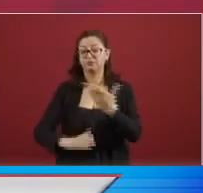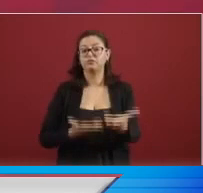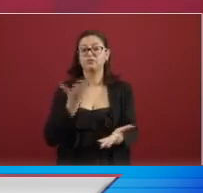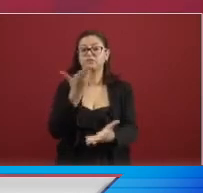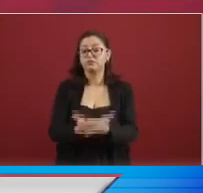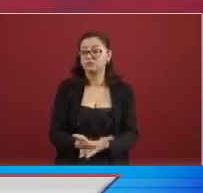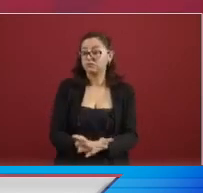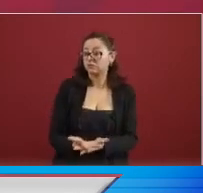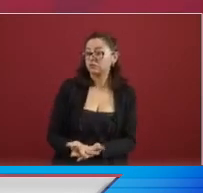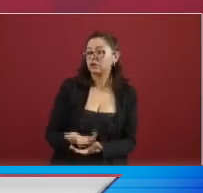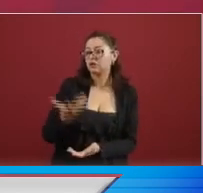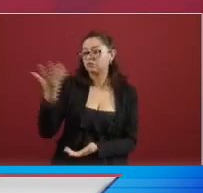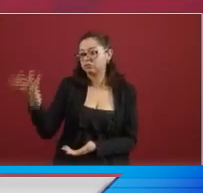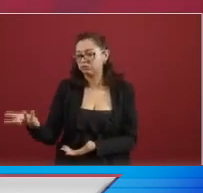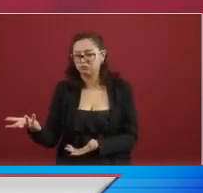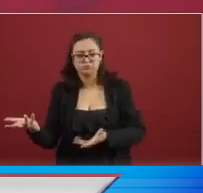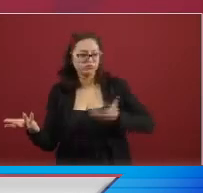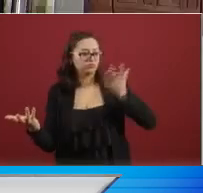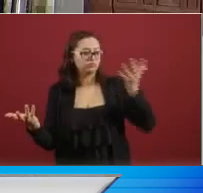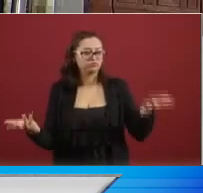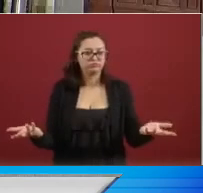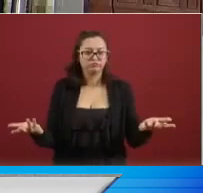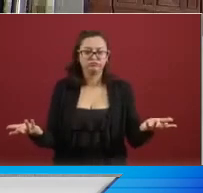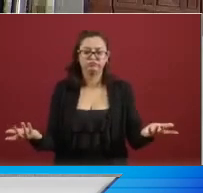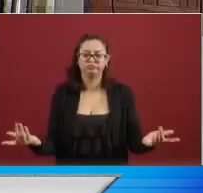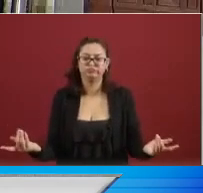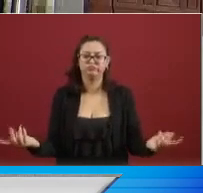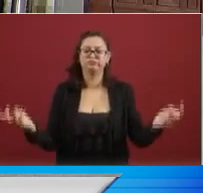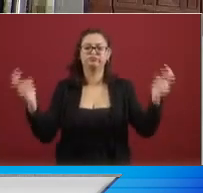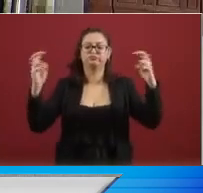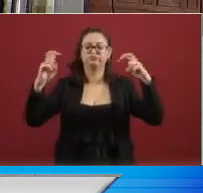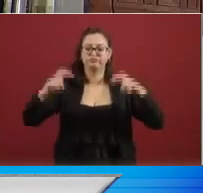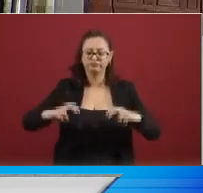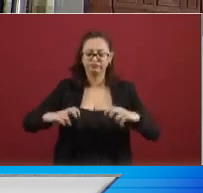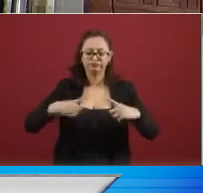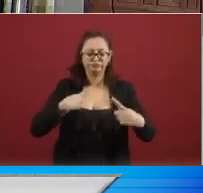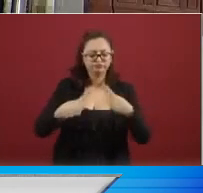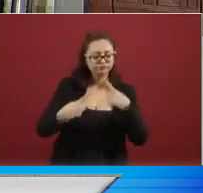dialogar, que eso es lo mejor,